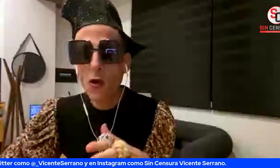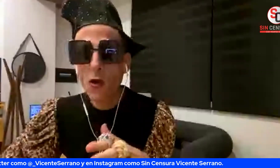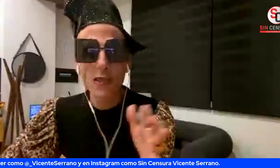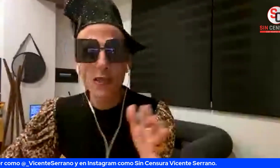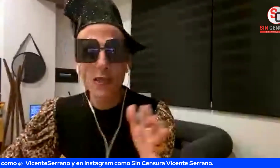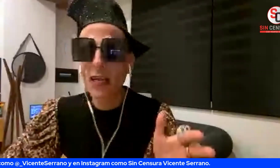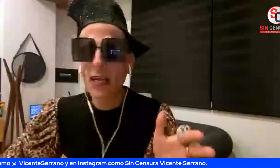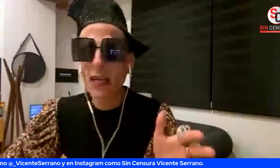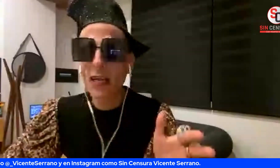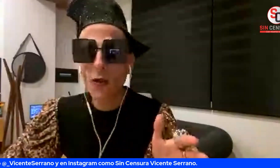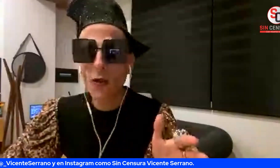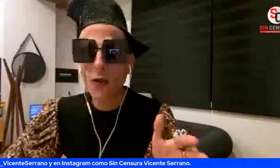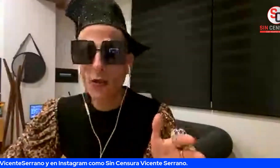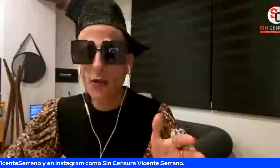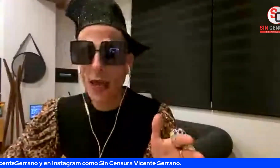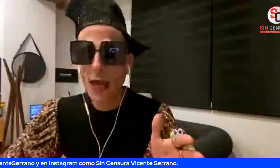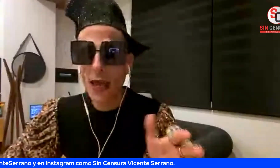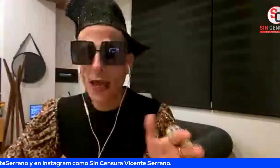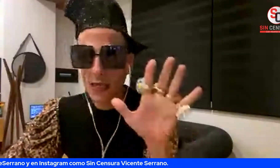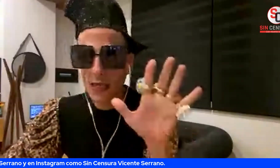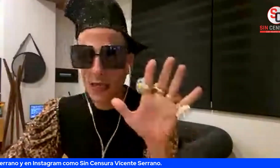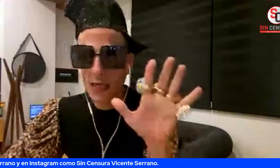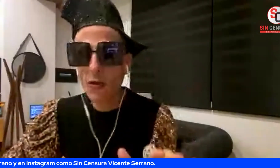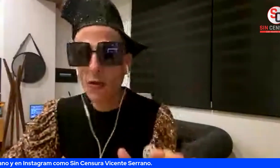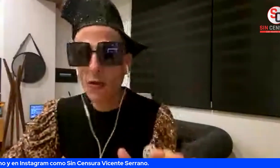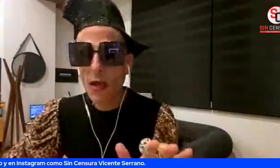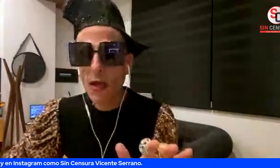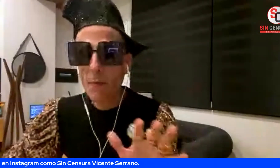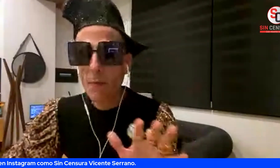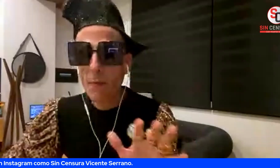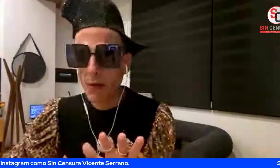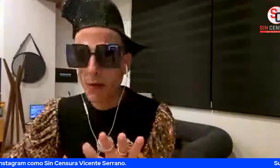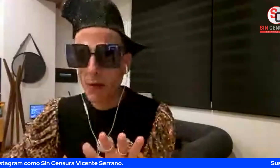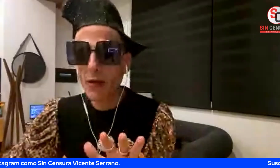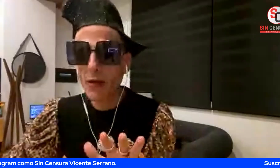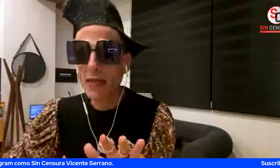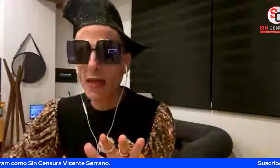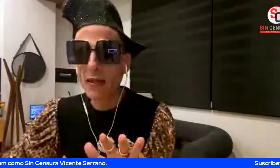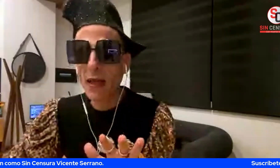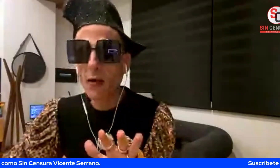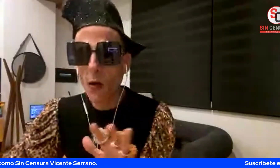culpable. No les puedo decir que por todos los 5 incisos, pero sí va a